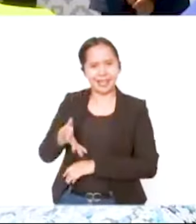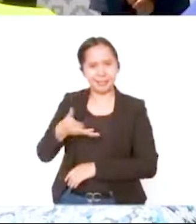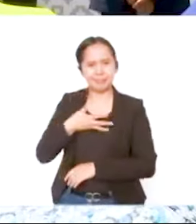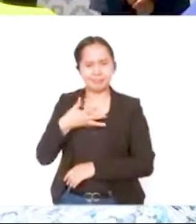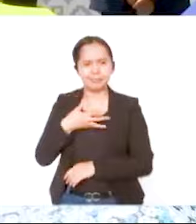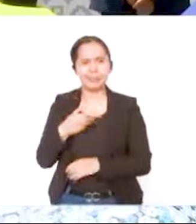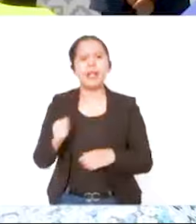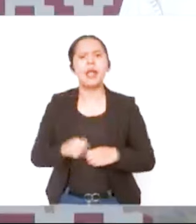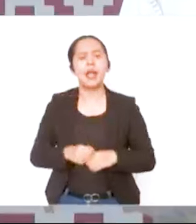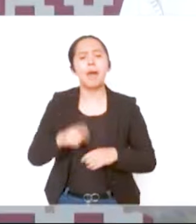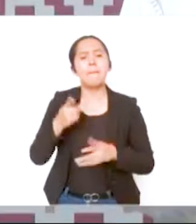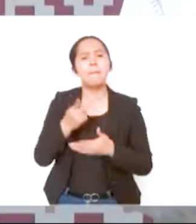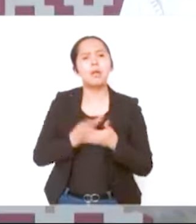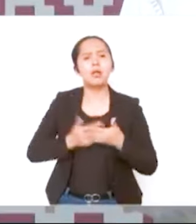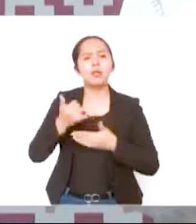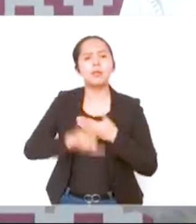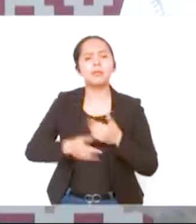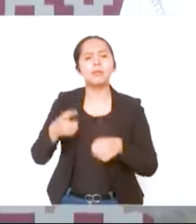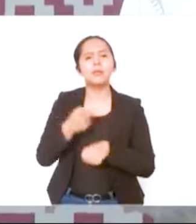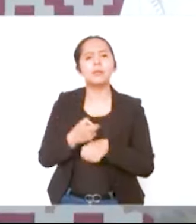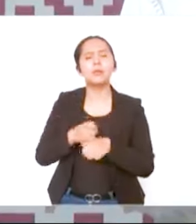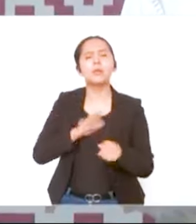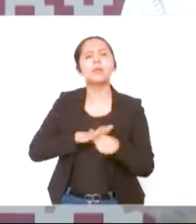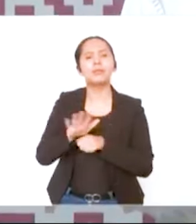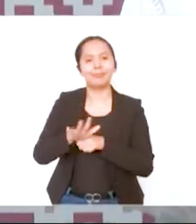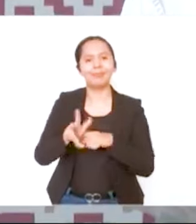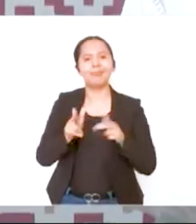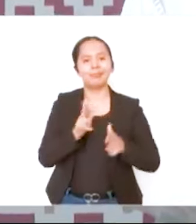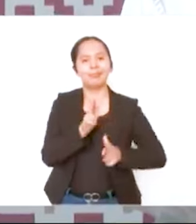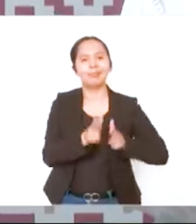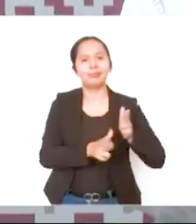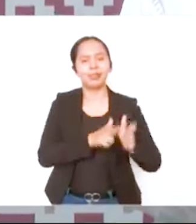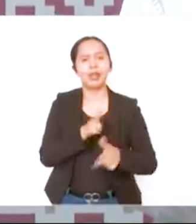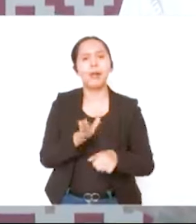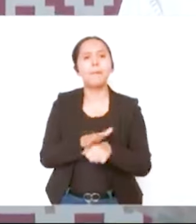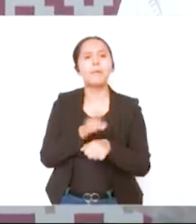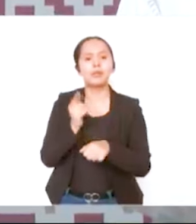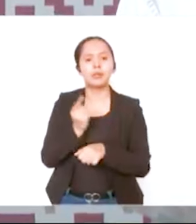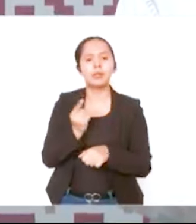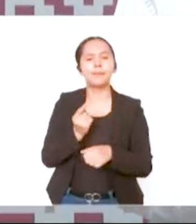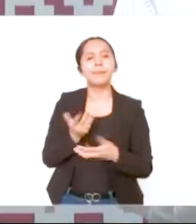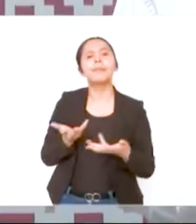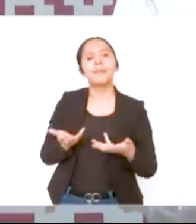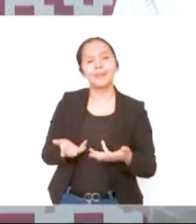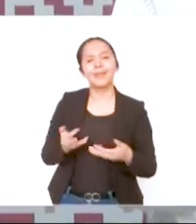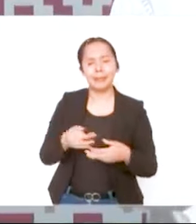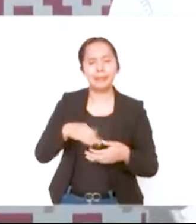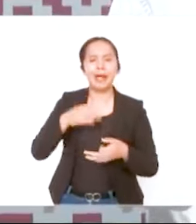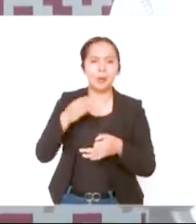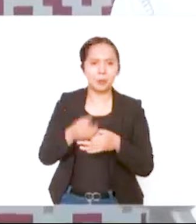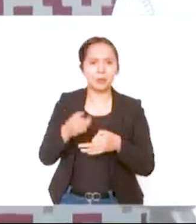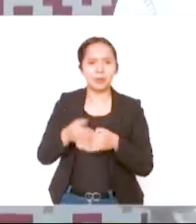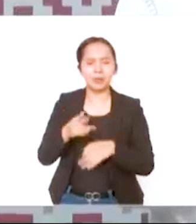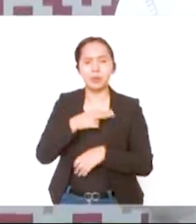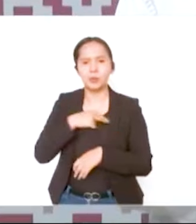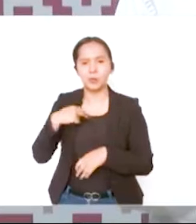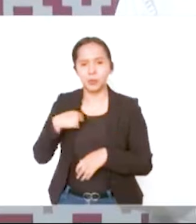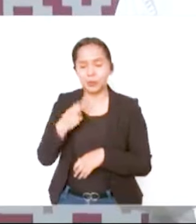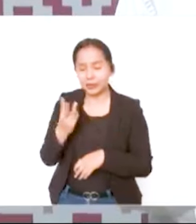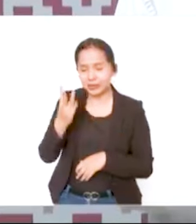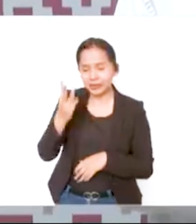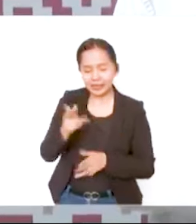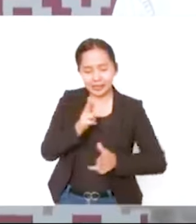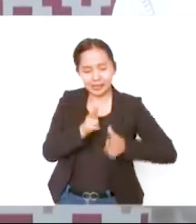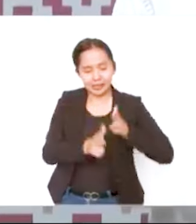El primer proyecto que se inició fue el tren ligero, porque ahorita estamos poniendo en servicio los últimos 3